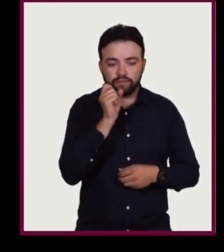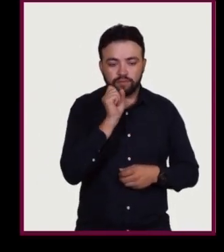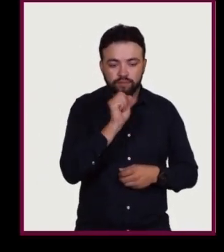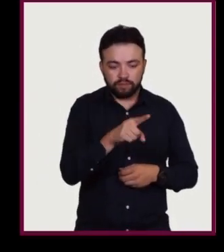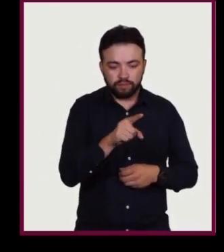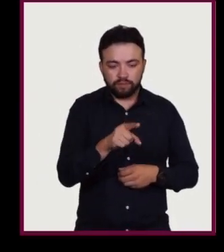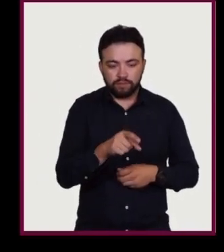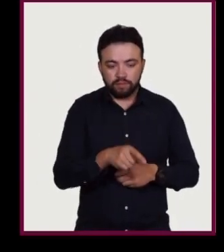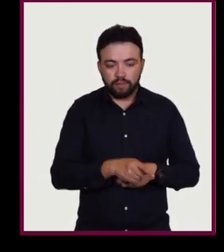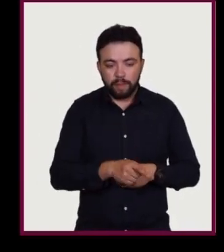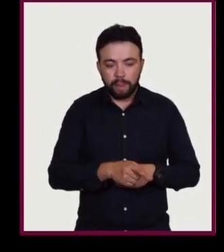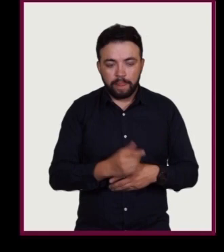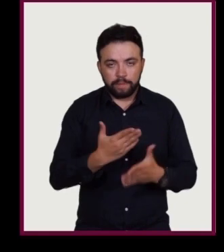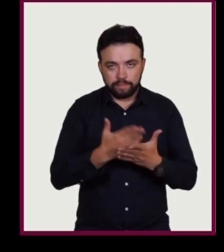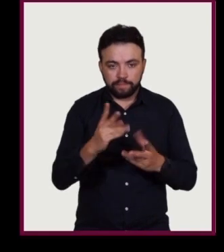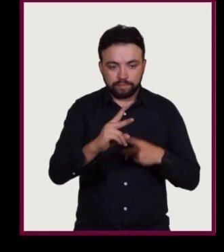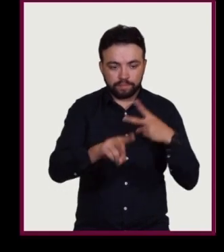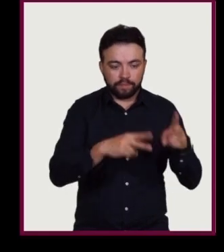ponerle